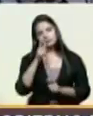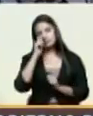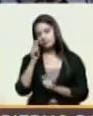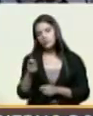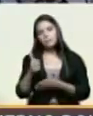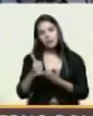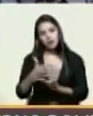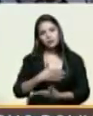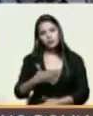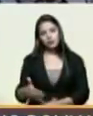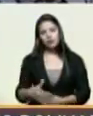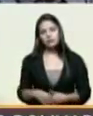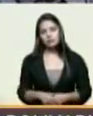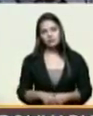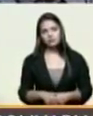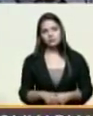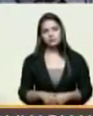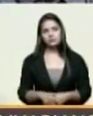y para ayudar al compañero.